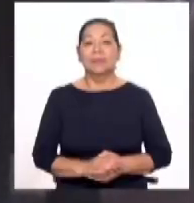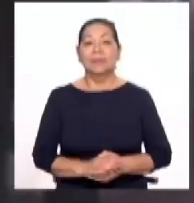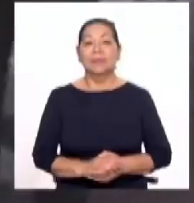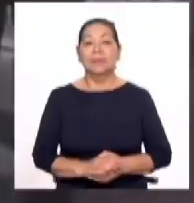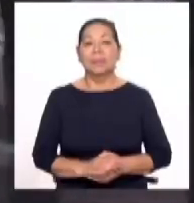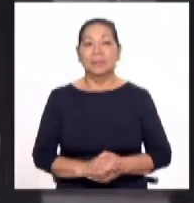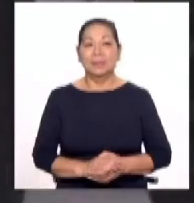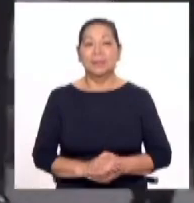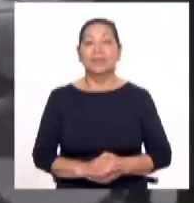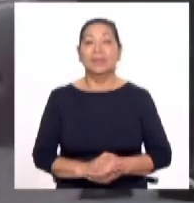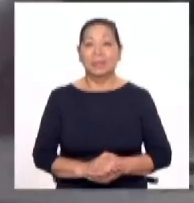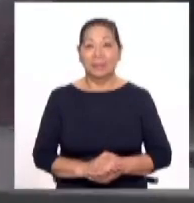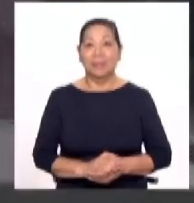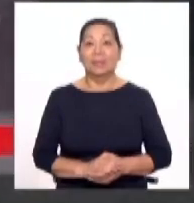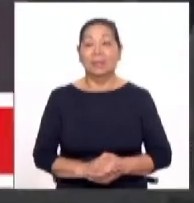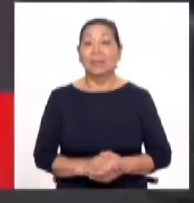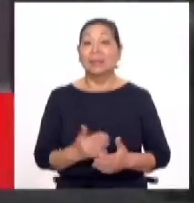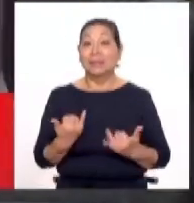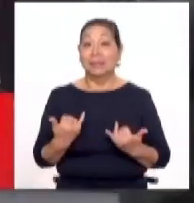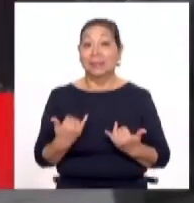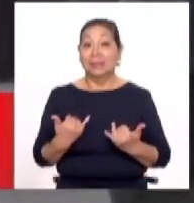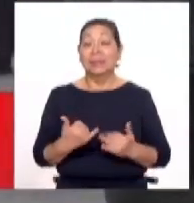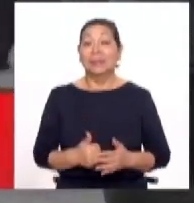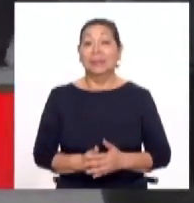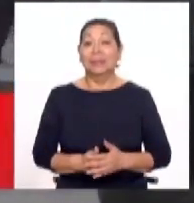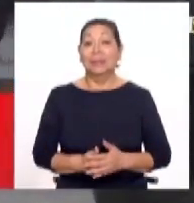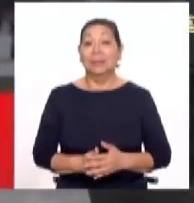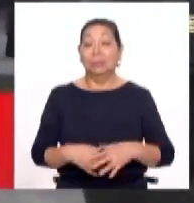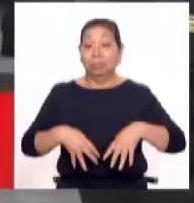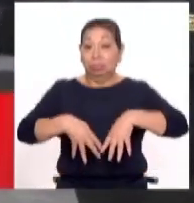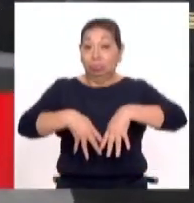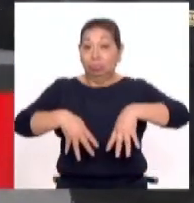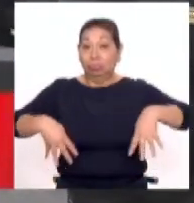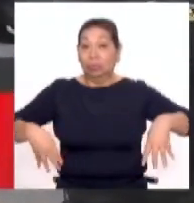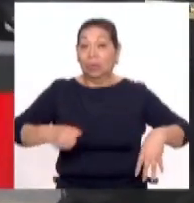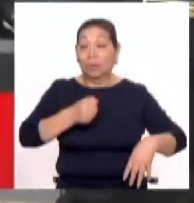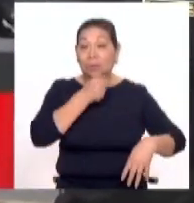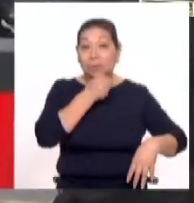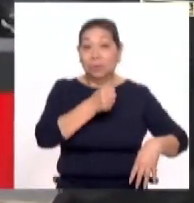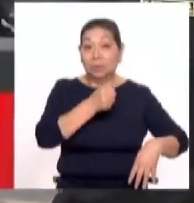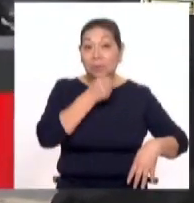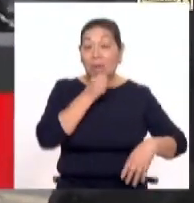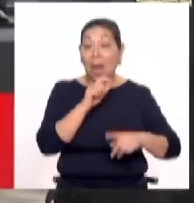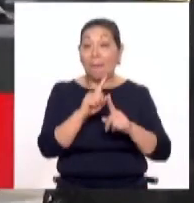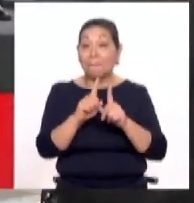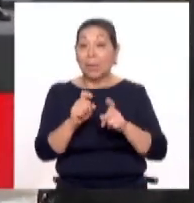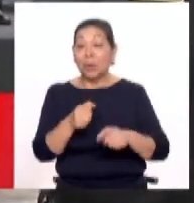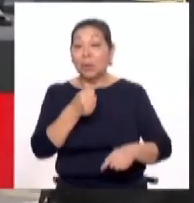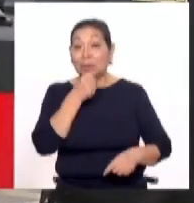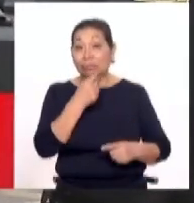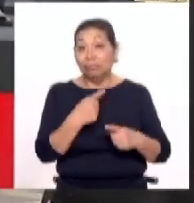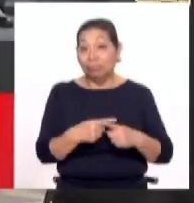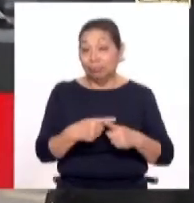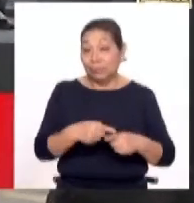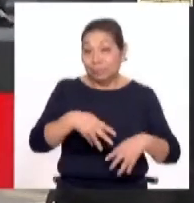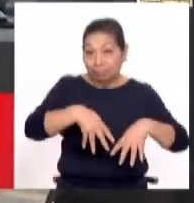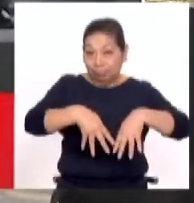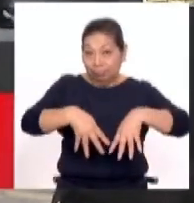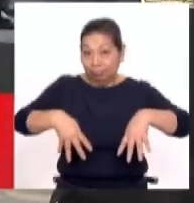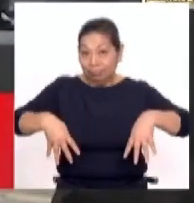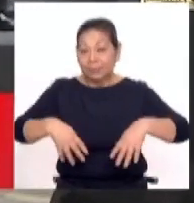Así es, María Fernanda Omar, se da inicio a la rueda de prensa. El ministro va a atender a las preguntas de